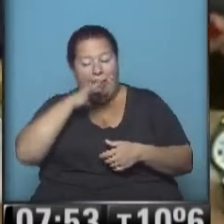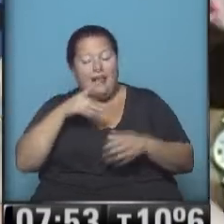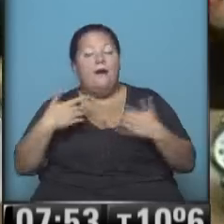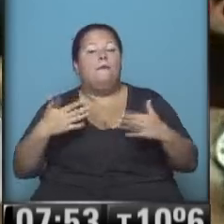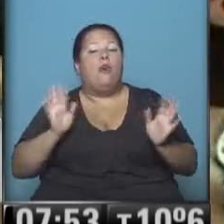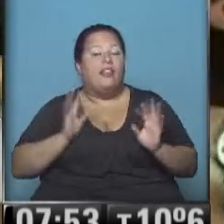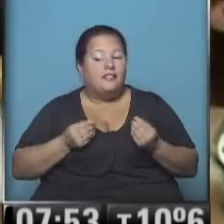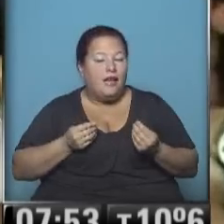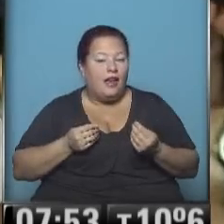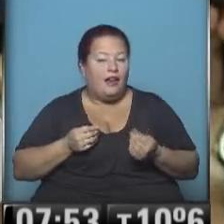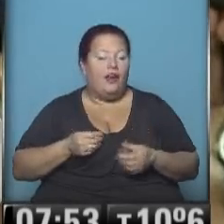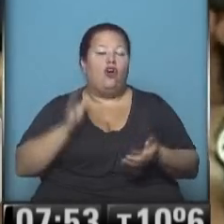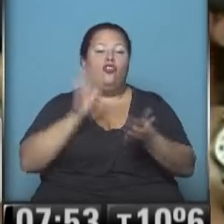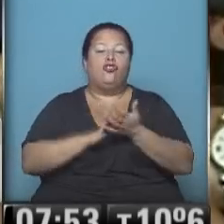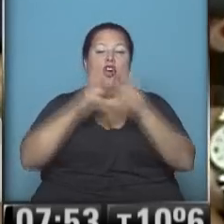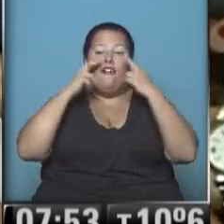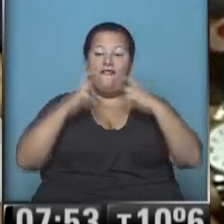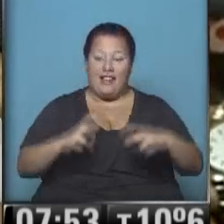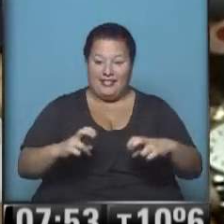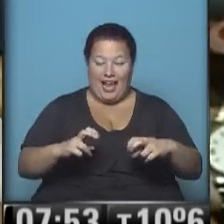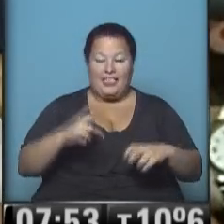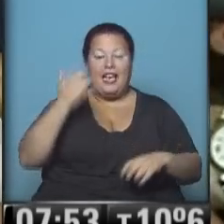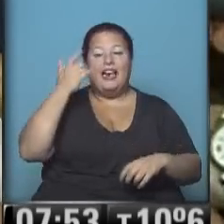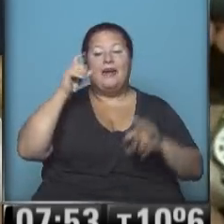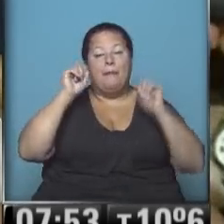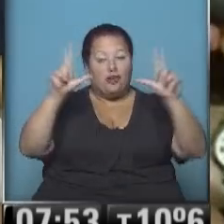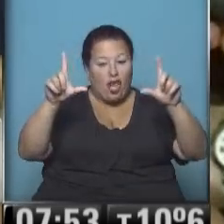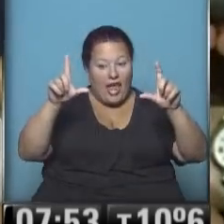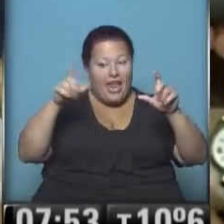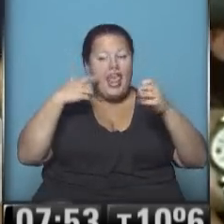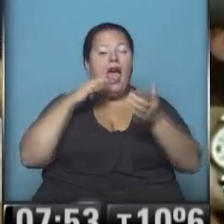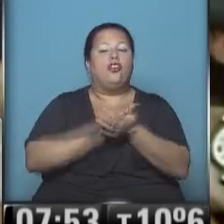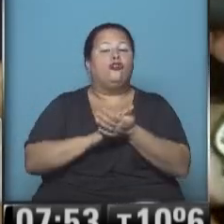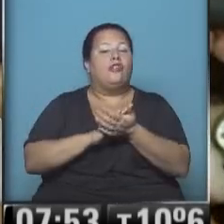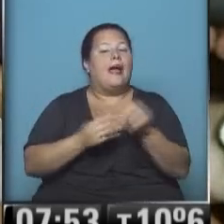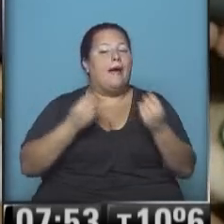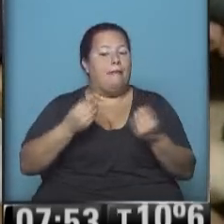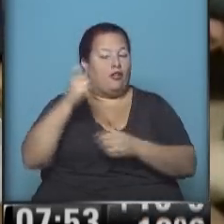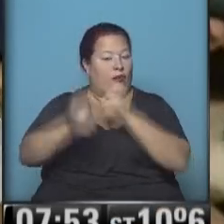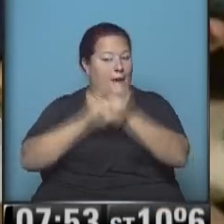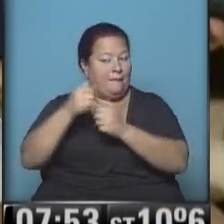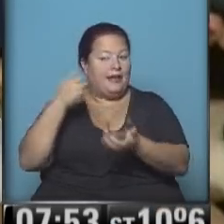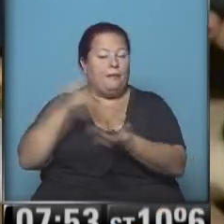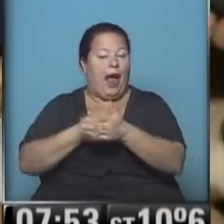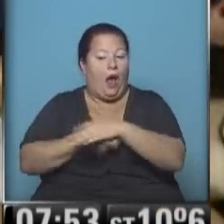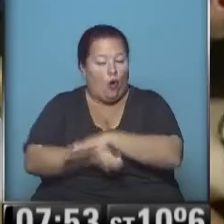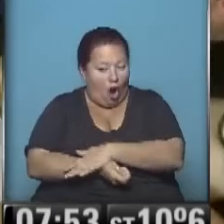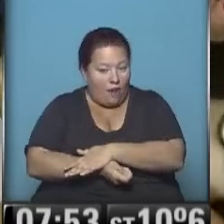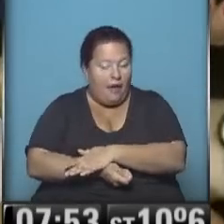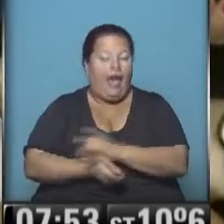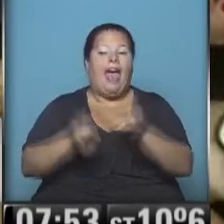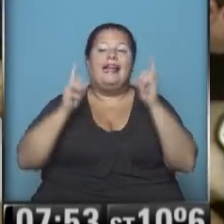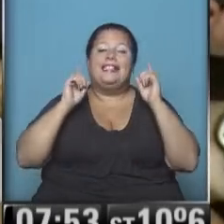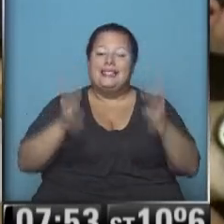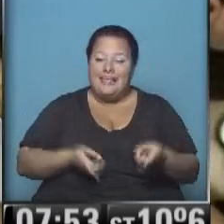a suceder es que en el marco de la investigación que la Inspección General de Justicia haga respecto de lo sucedido en la empresa por pago de sobornos,